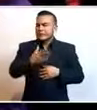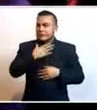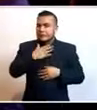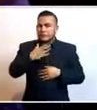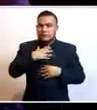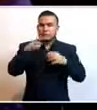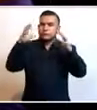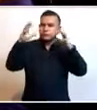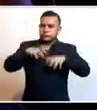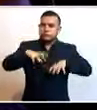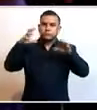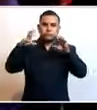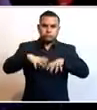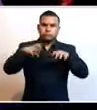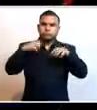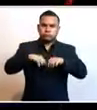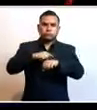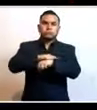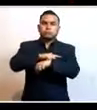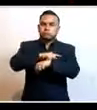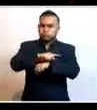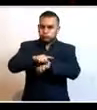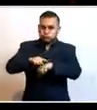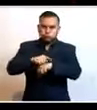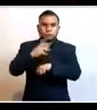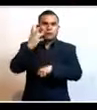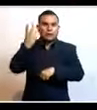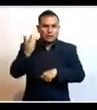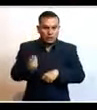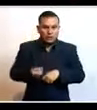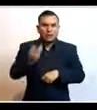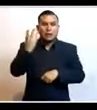lluvias, de un temporal que se ha alargado, pero que